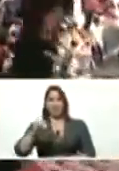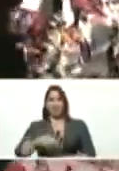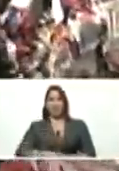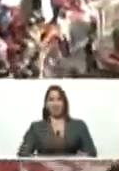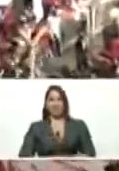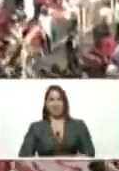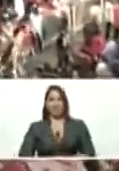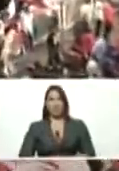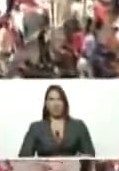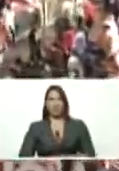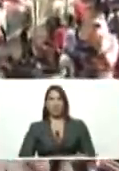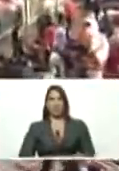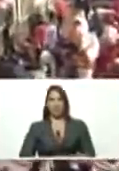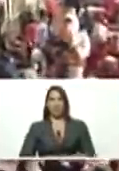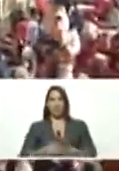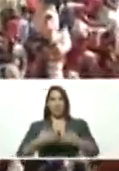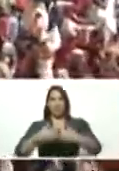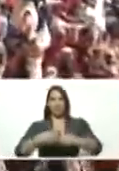cemento